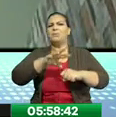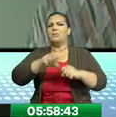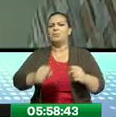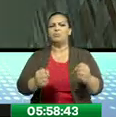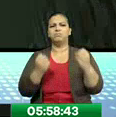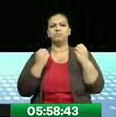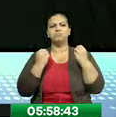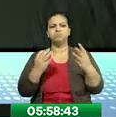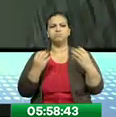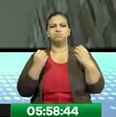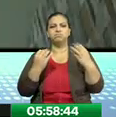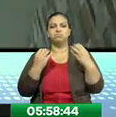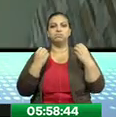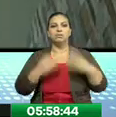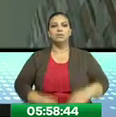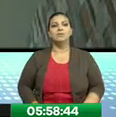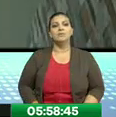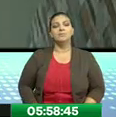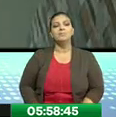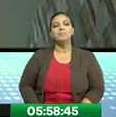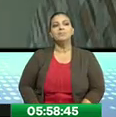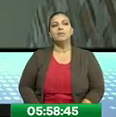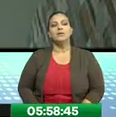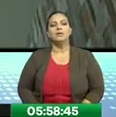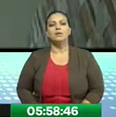utilizan los pillos, no es para que